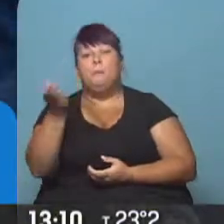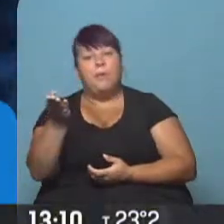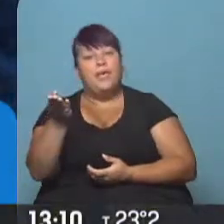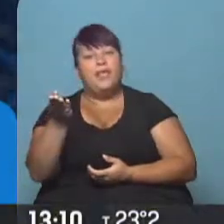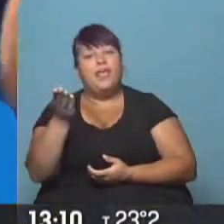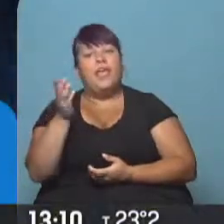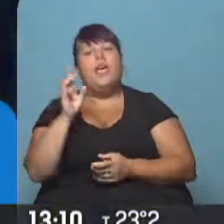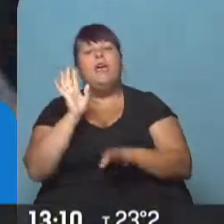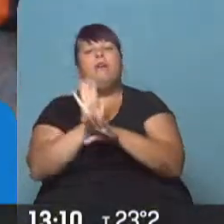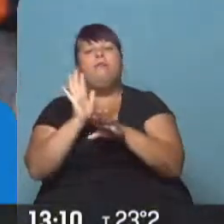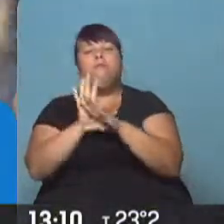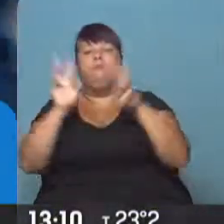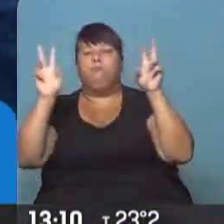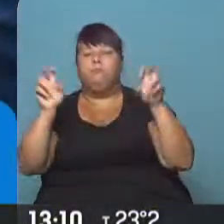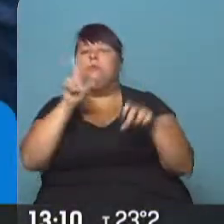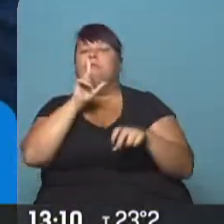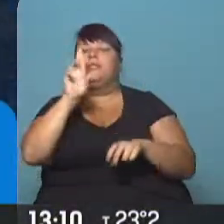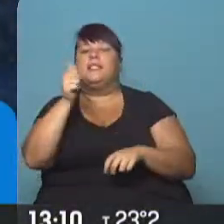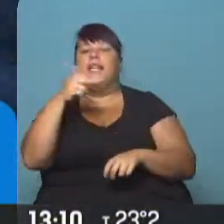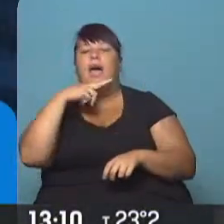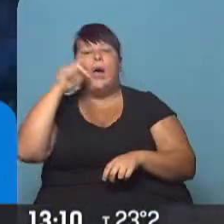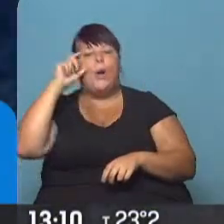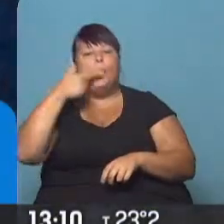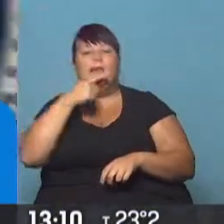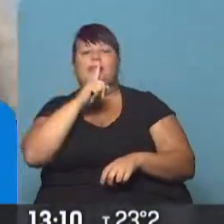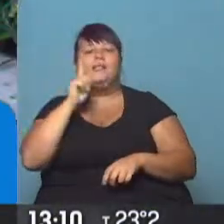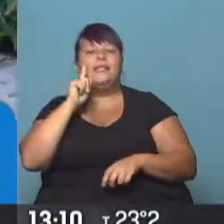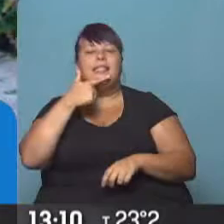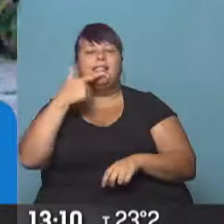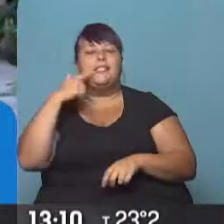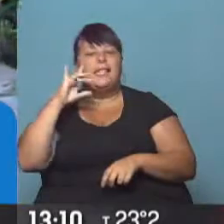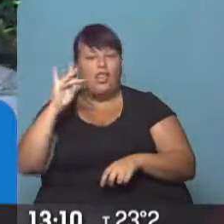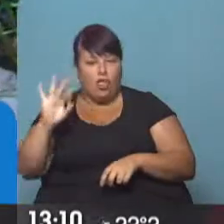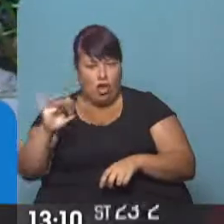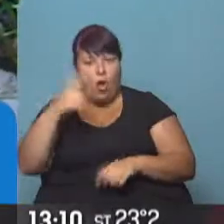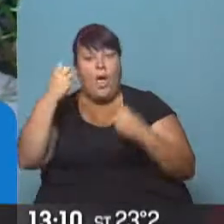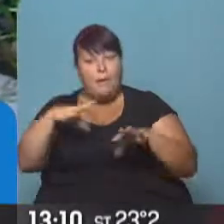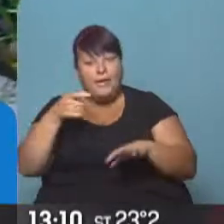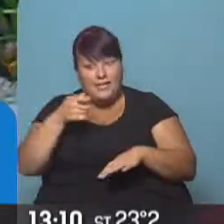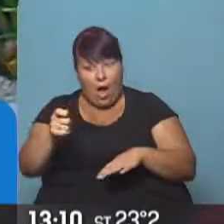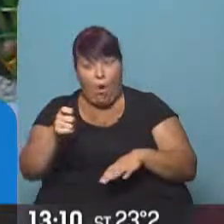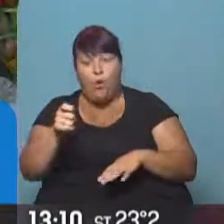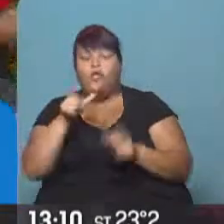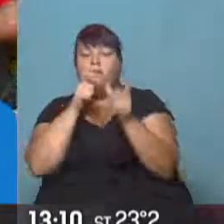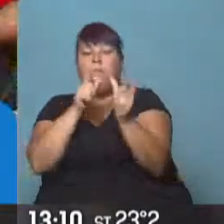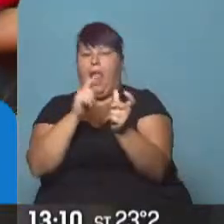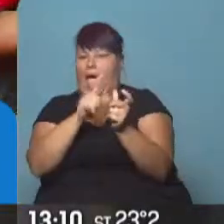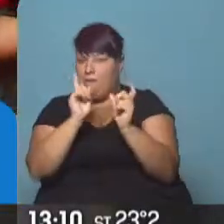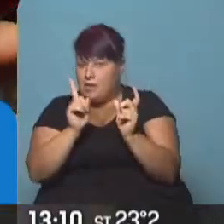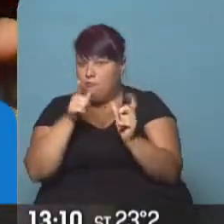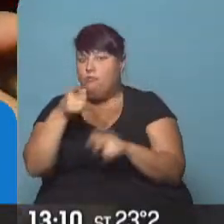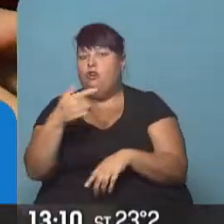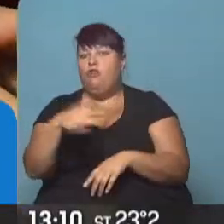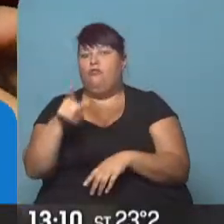se lo califique como travesticidio. Desde el inicio del juicio estuvo esta calificación por